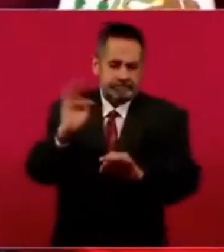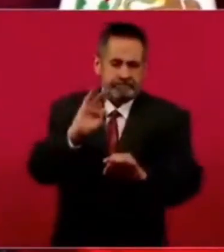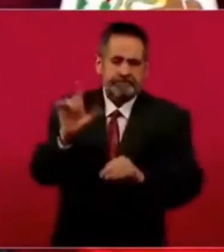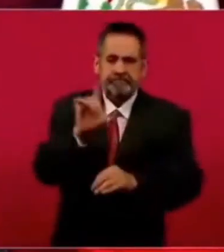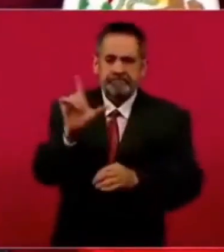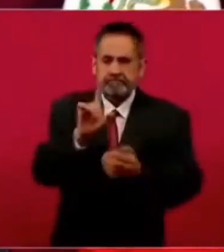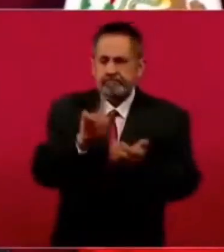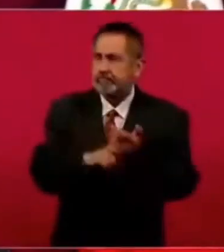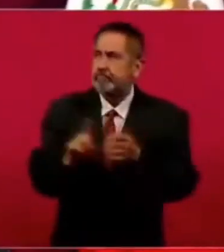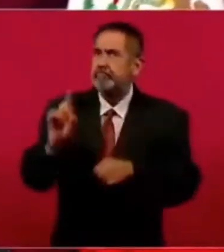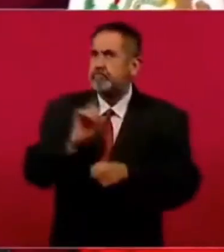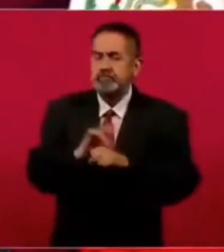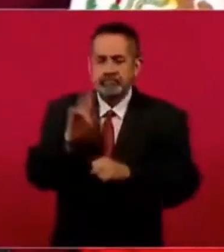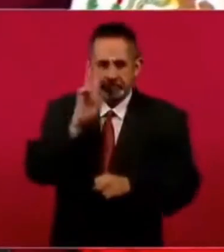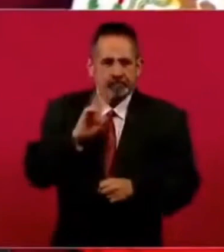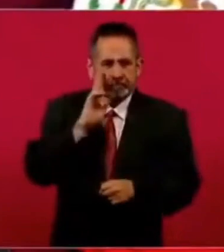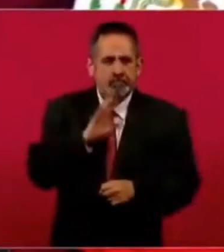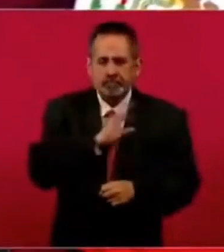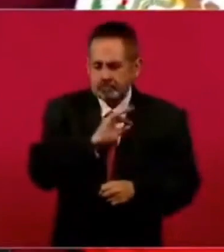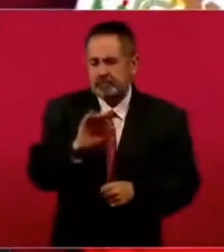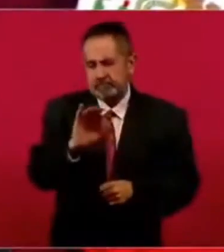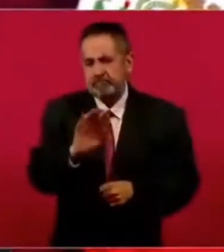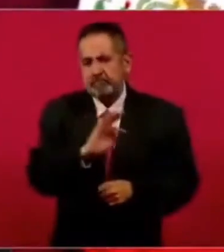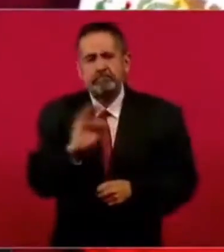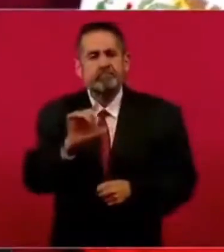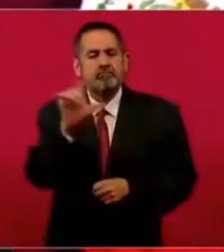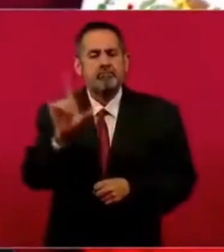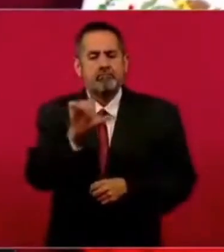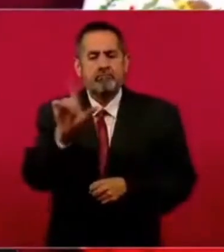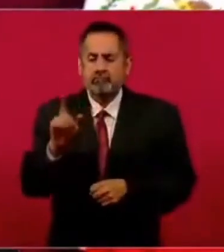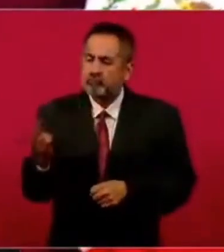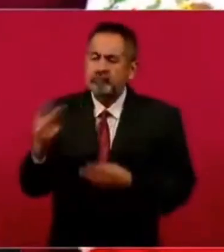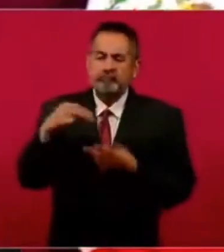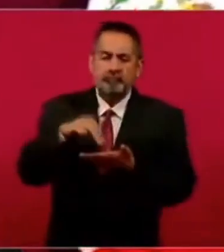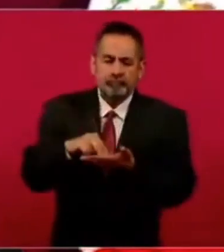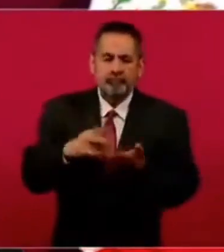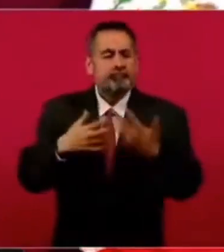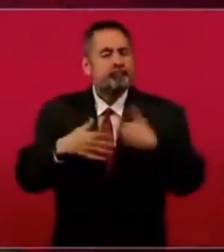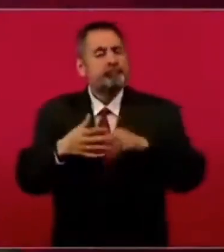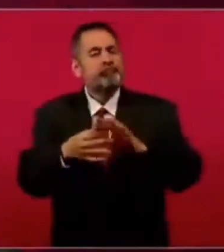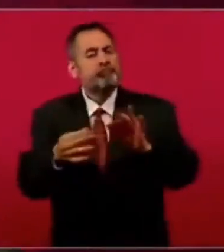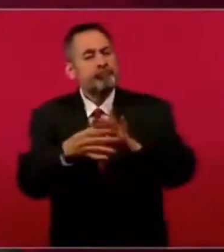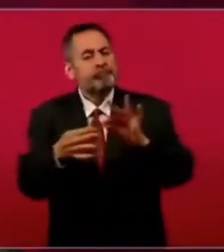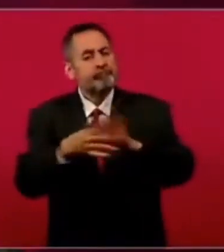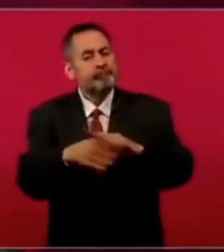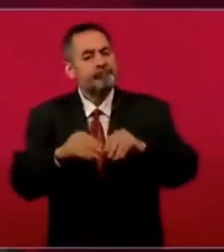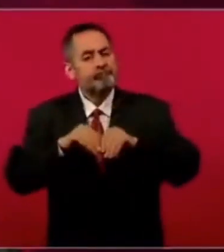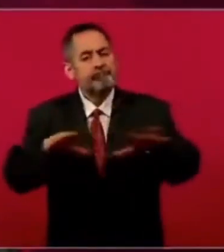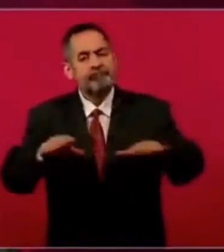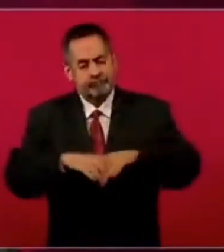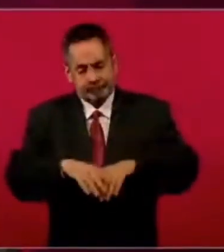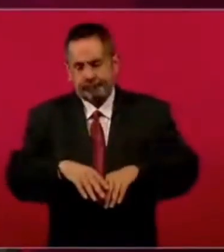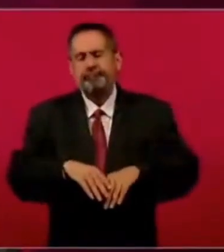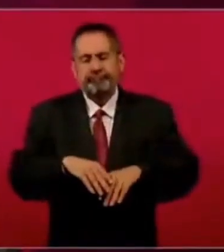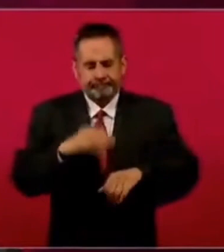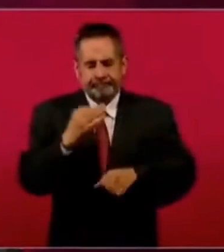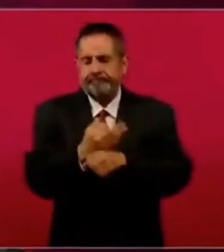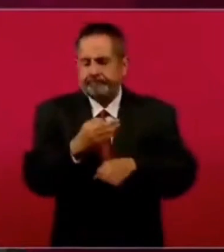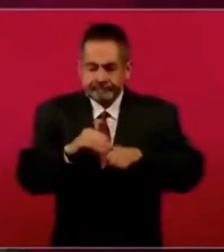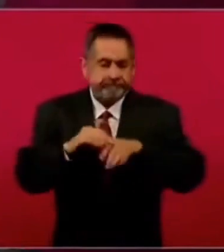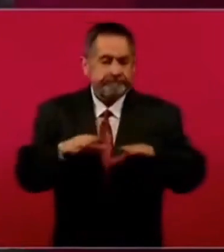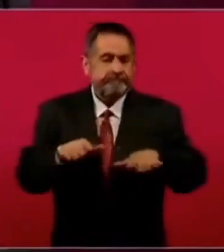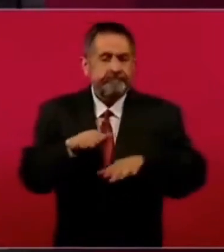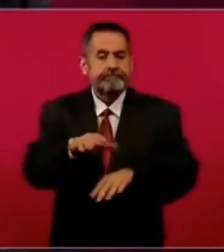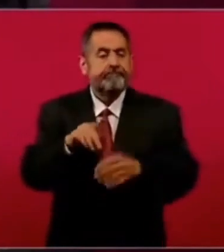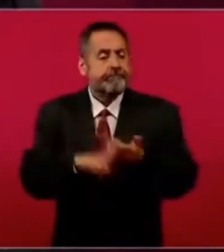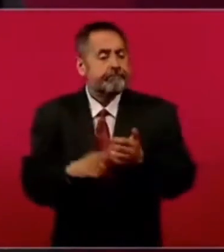Sí, el lunes lo vamos a hacer. Decirles que ese día vamos a informar